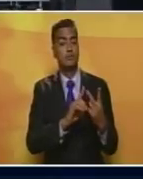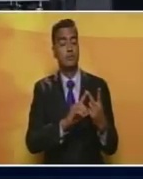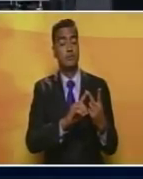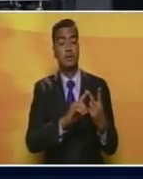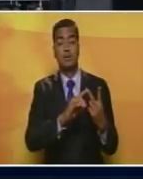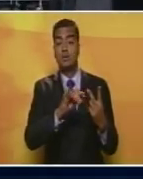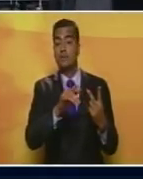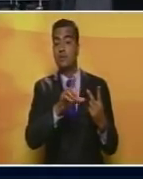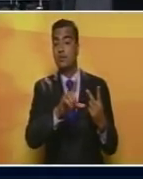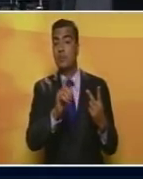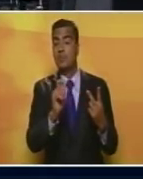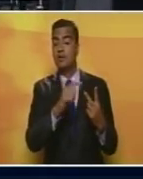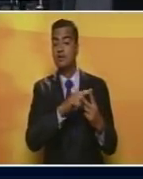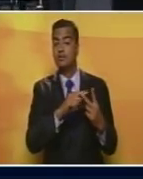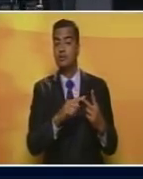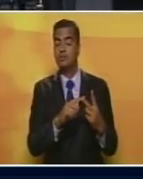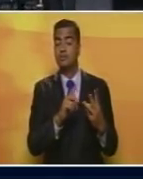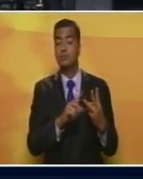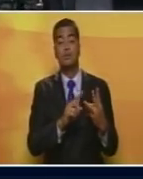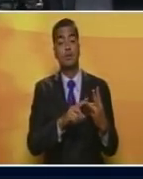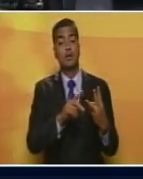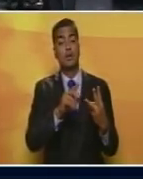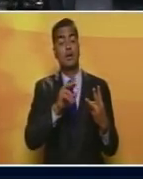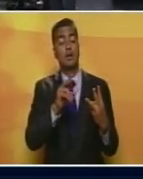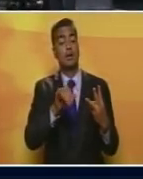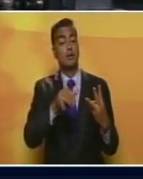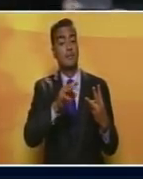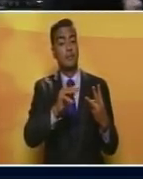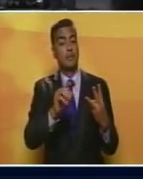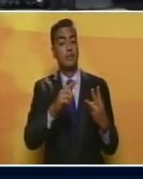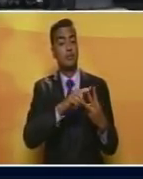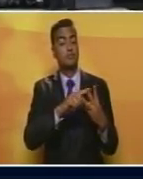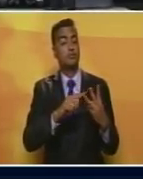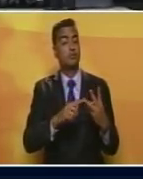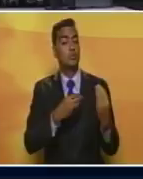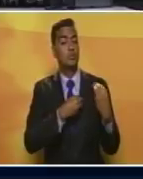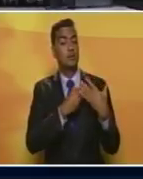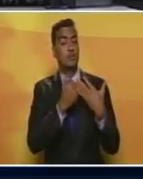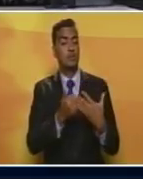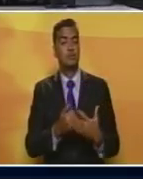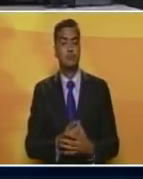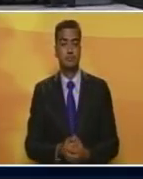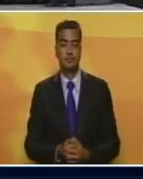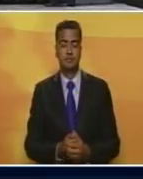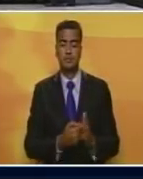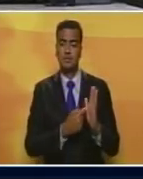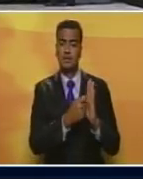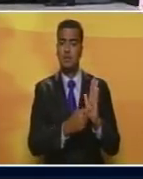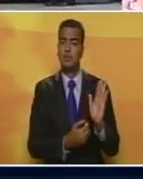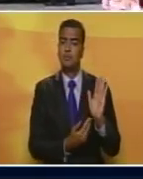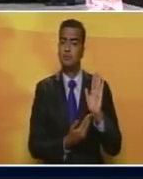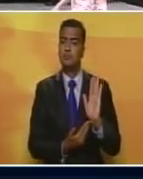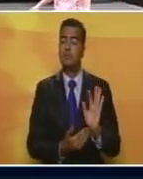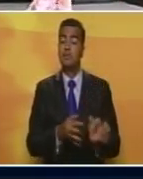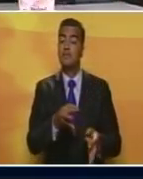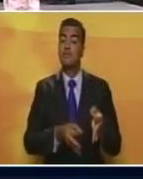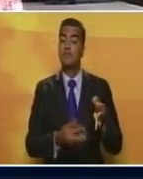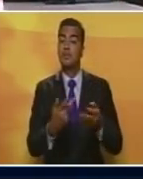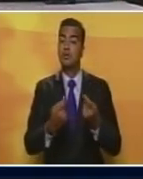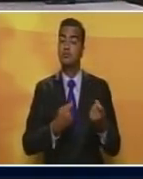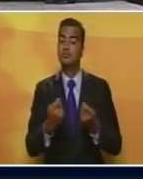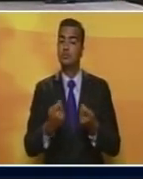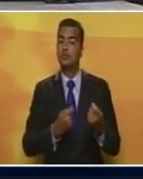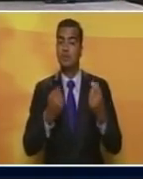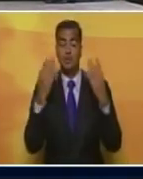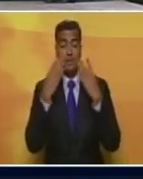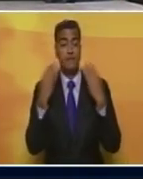permitirle abordar un vuelo con destino a Panamá. La situación fue denunciada por la víctima el 9 de diciembre del año pasado. Los acusados son